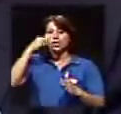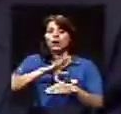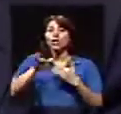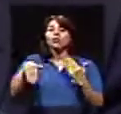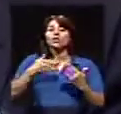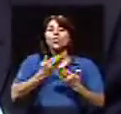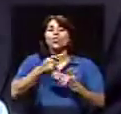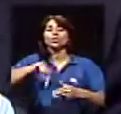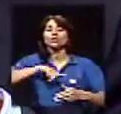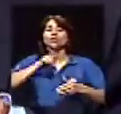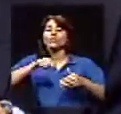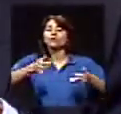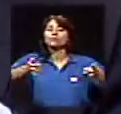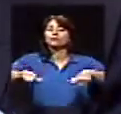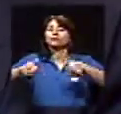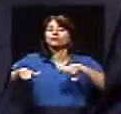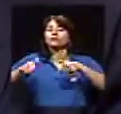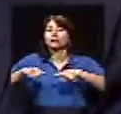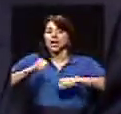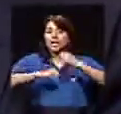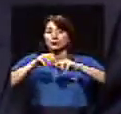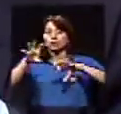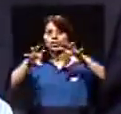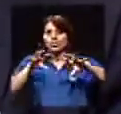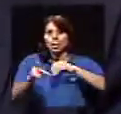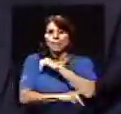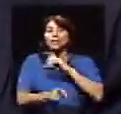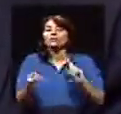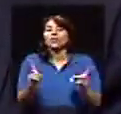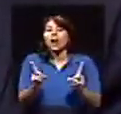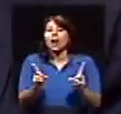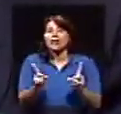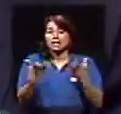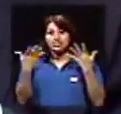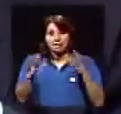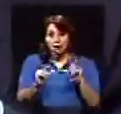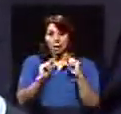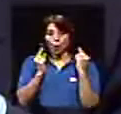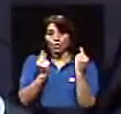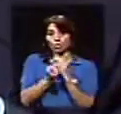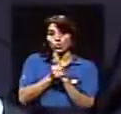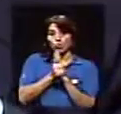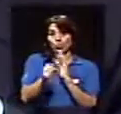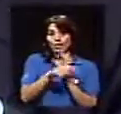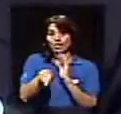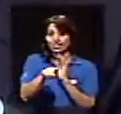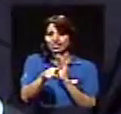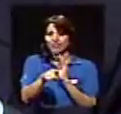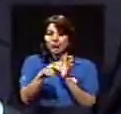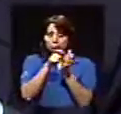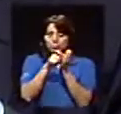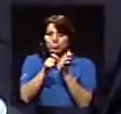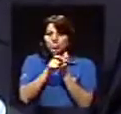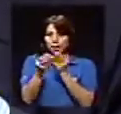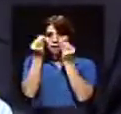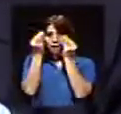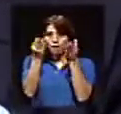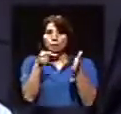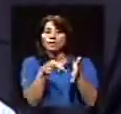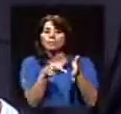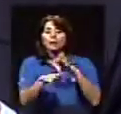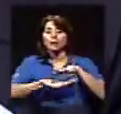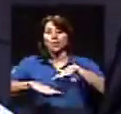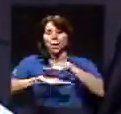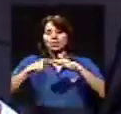país que queremos. Hay un informe de la Comisión de Notables que es una base para poder trabajar y de ahí además